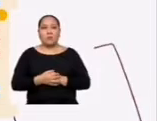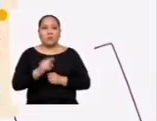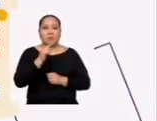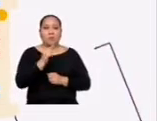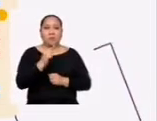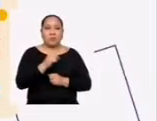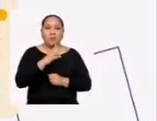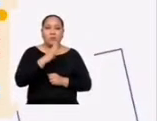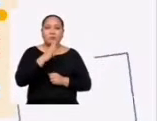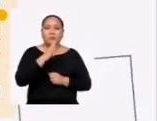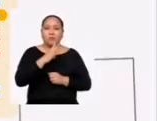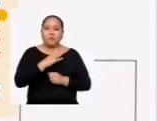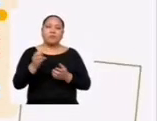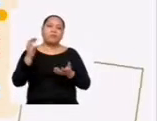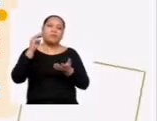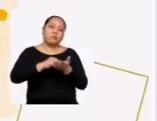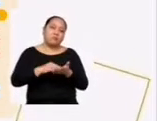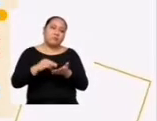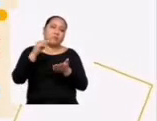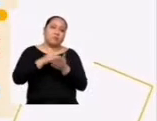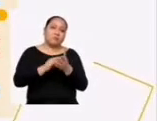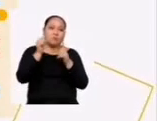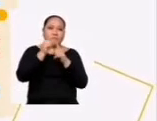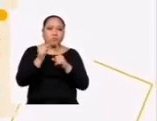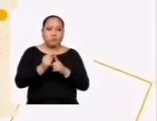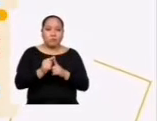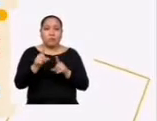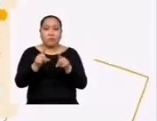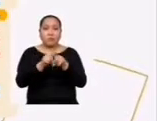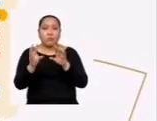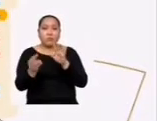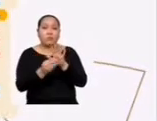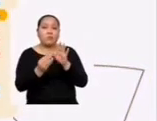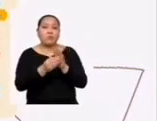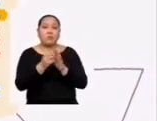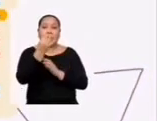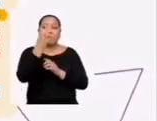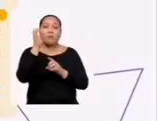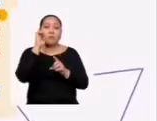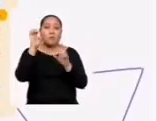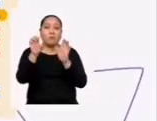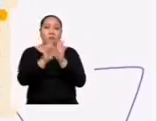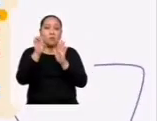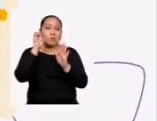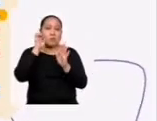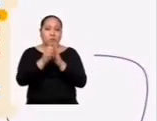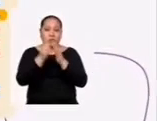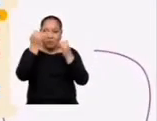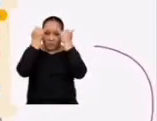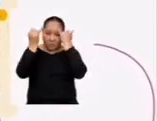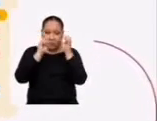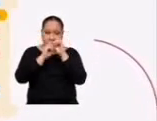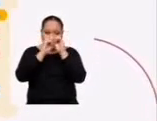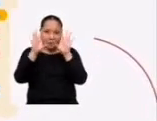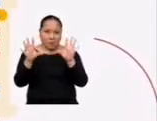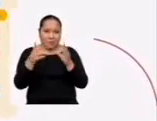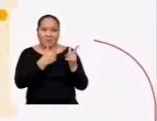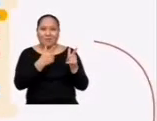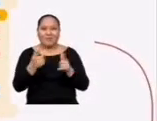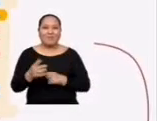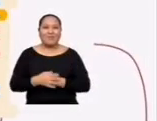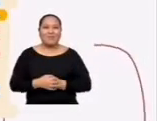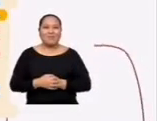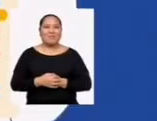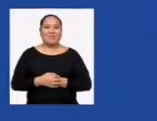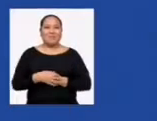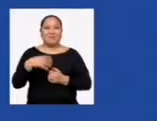el palabreo innecesario. También se puede añadir algunos ejemplos para que las ideas queden más claras. Y listo, creo